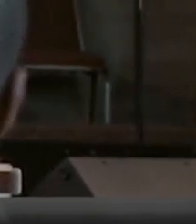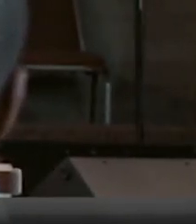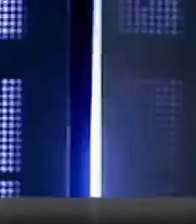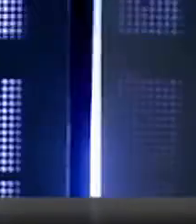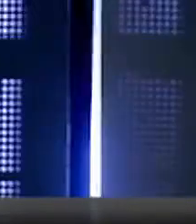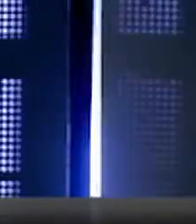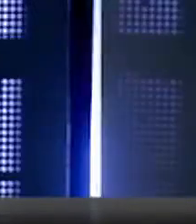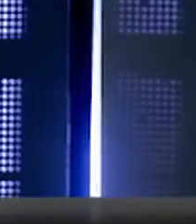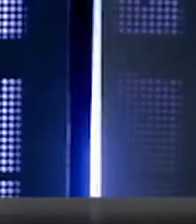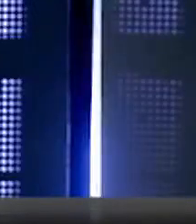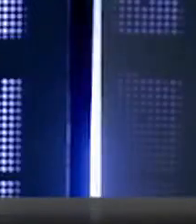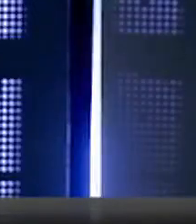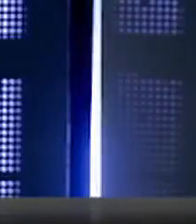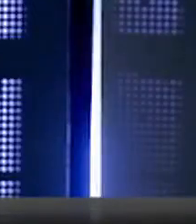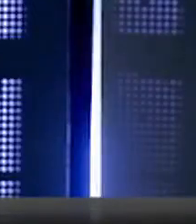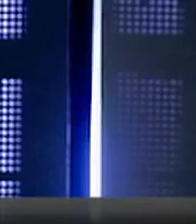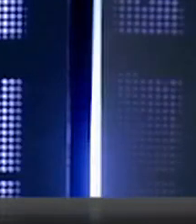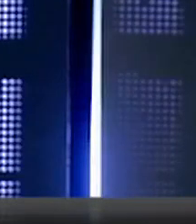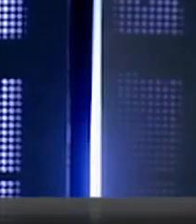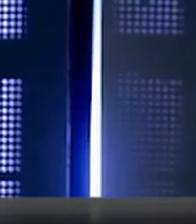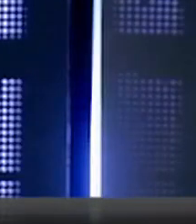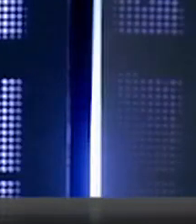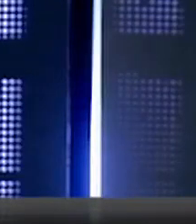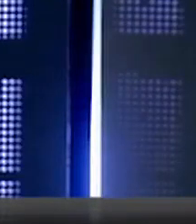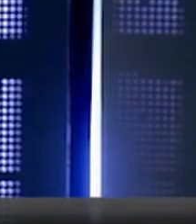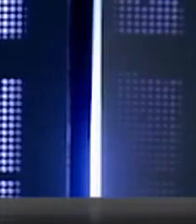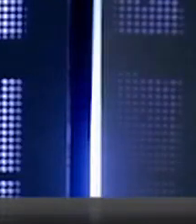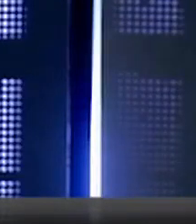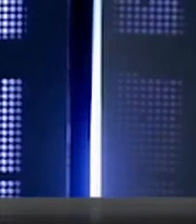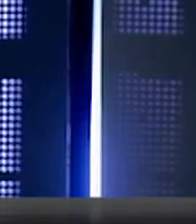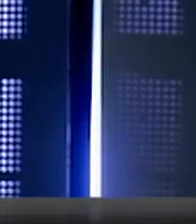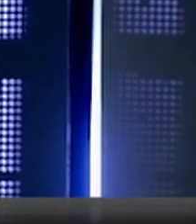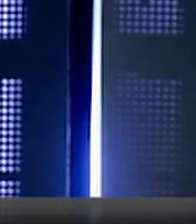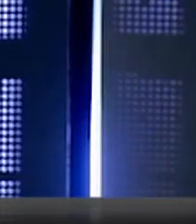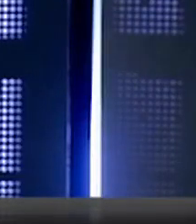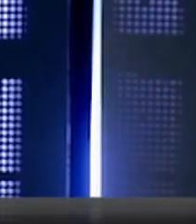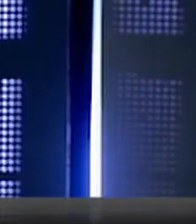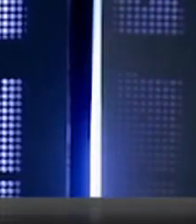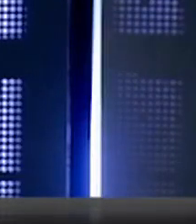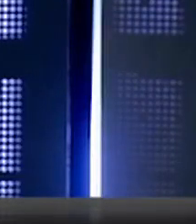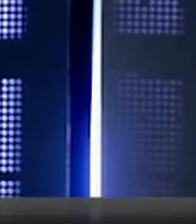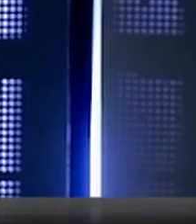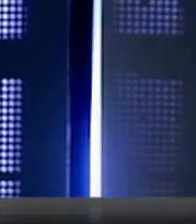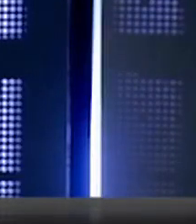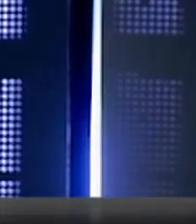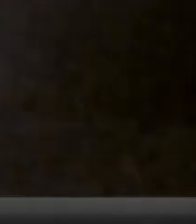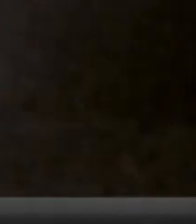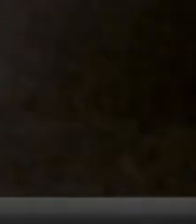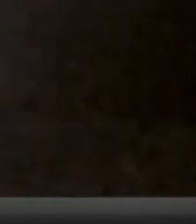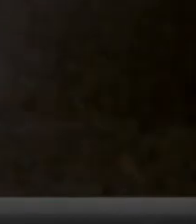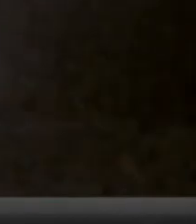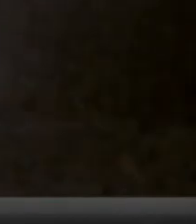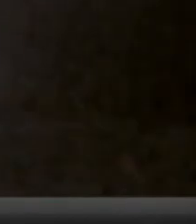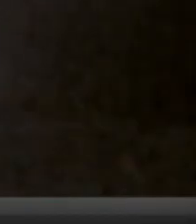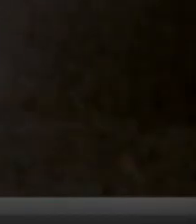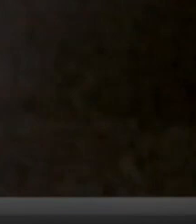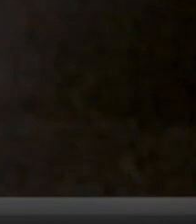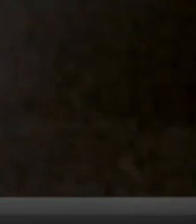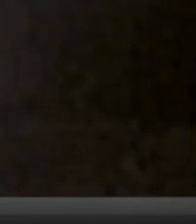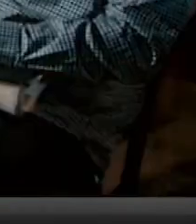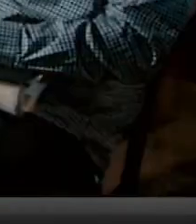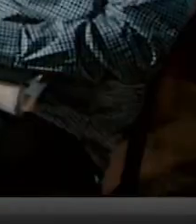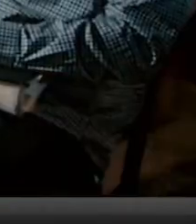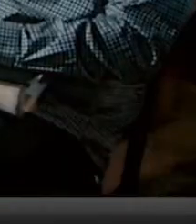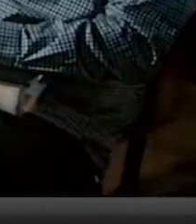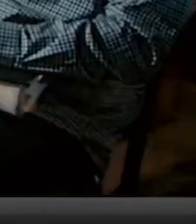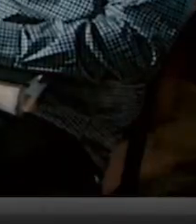entre rejas. Pero hoy, años después de dejar las armas, es un hombre totalmente diferente. Fui arrestado